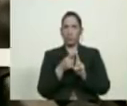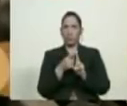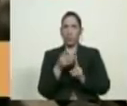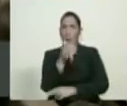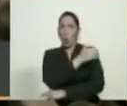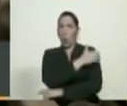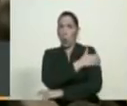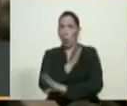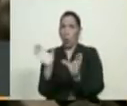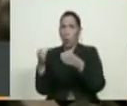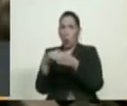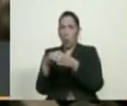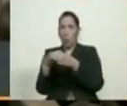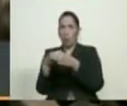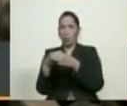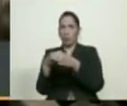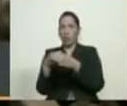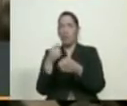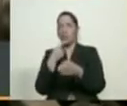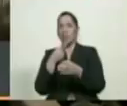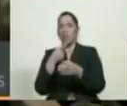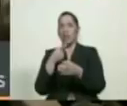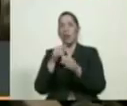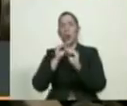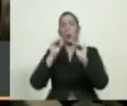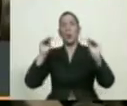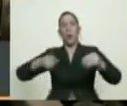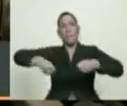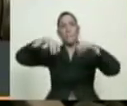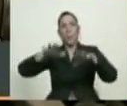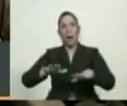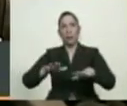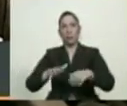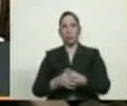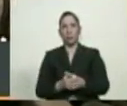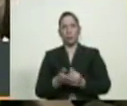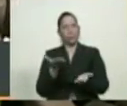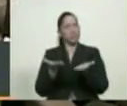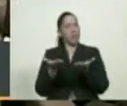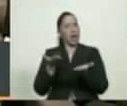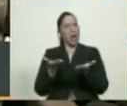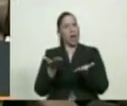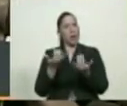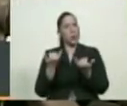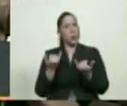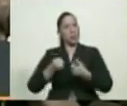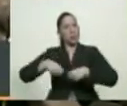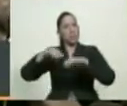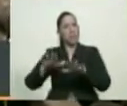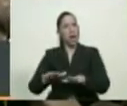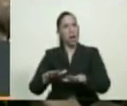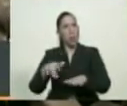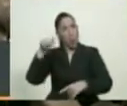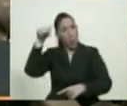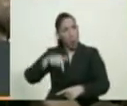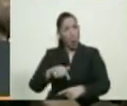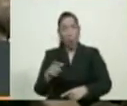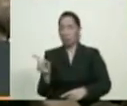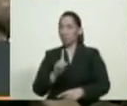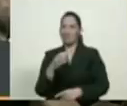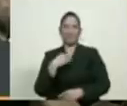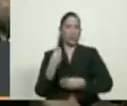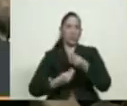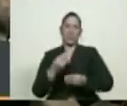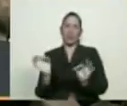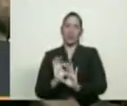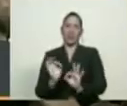de este país ha llamado un paro a raíz de estas medidas también. Entonces, ¿qué balance hace de este paro? ¿Se dio? ¿Fracasó? ¿Qué opinión le merece, en